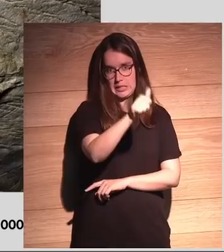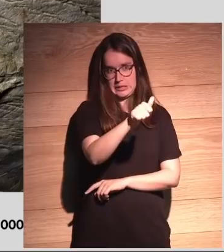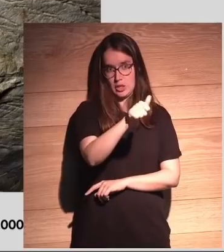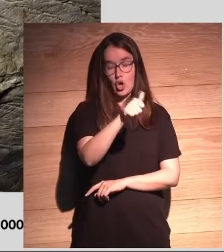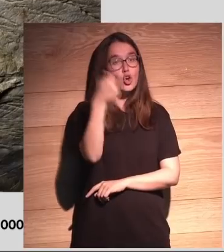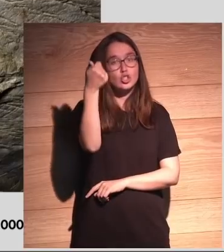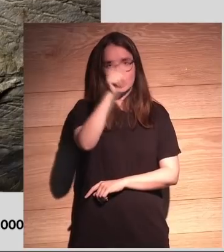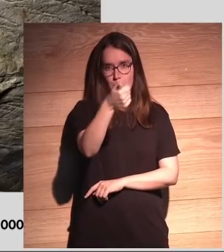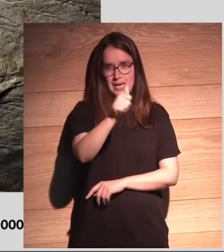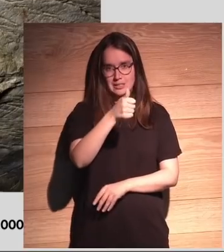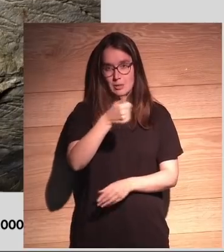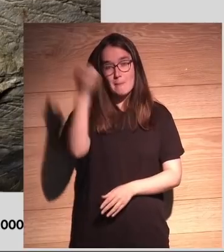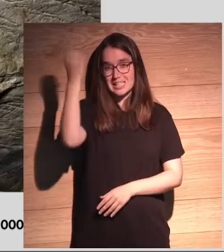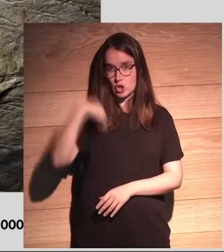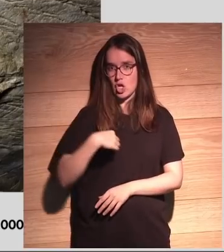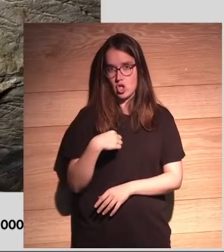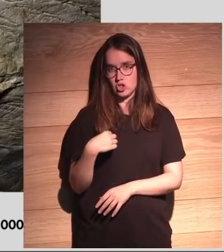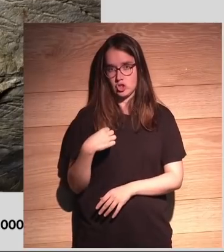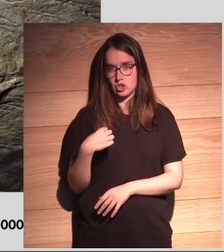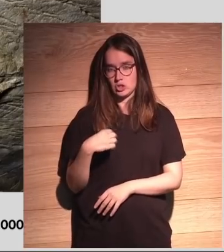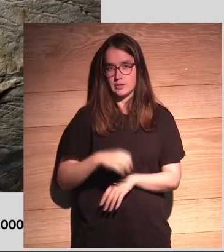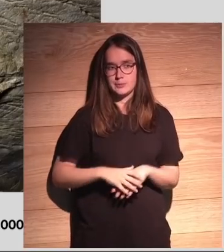los hombres prehistóricos, ¿no?